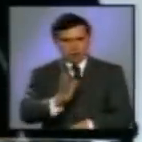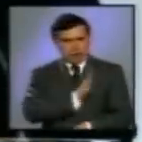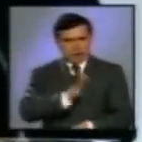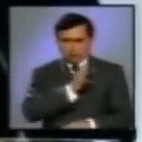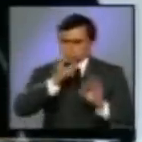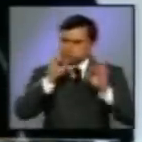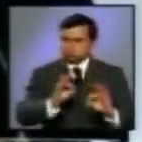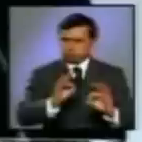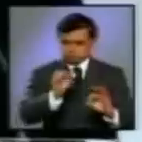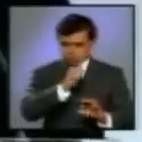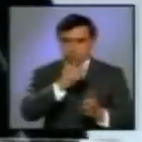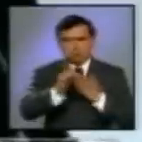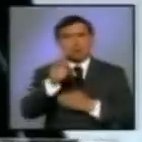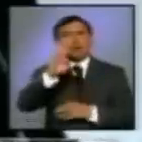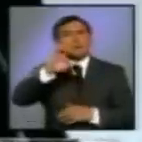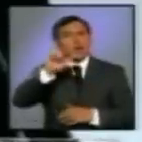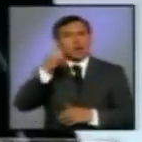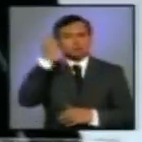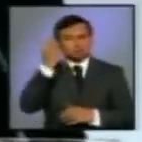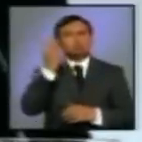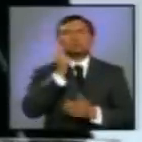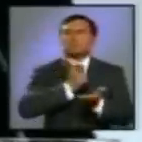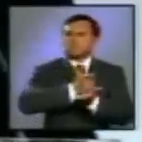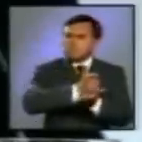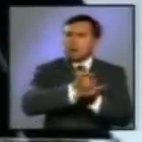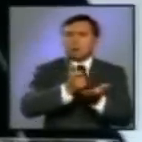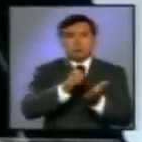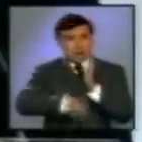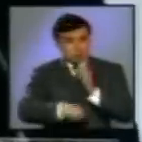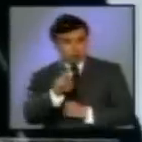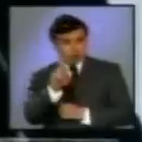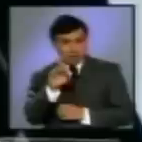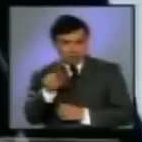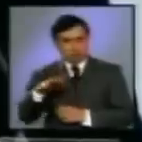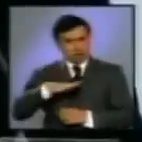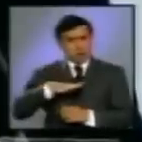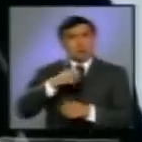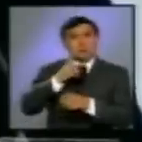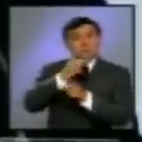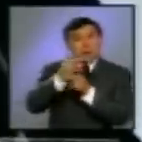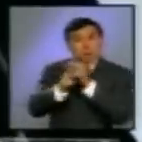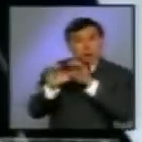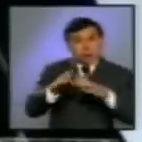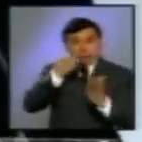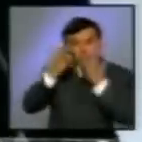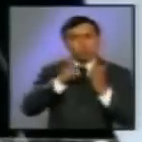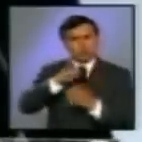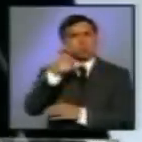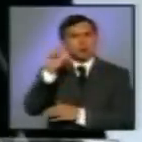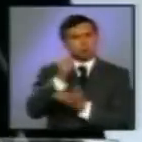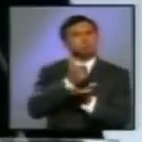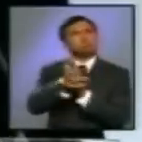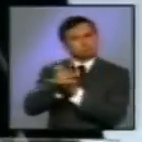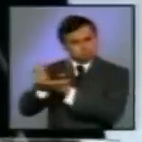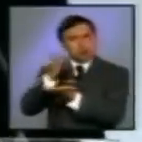familias de escasos recursos, becas, como se hace en el Distrito Federal, para todos los estudiantes de preparatoria. Cambio verdadero es que ningún